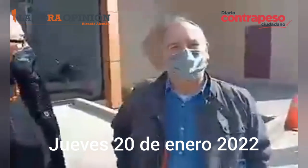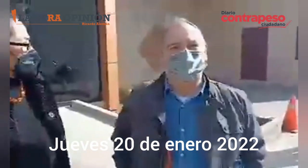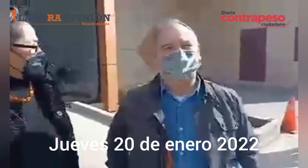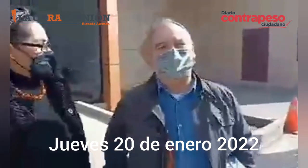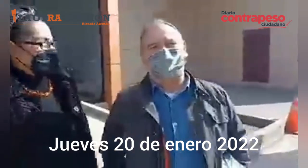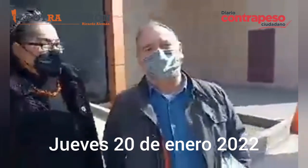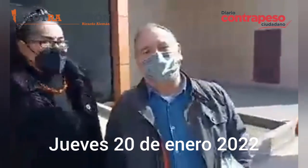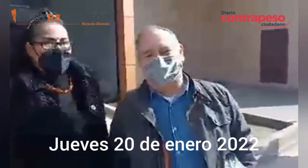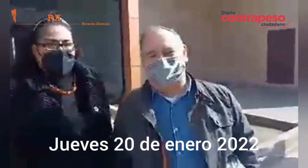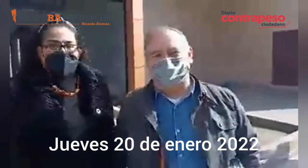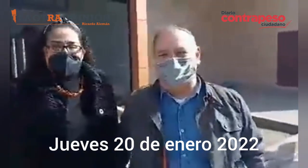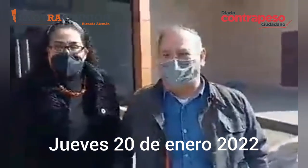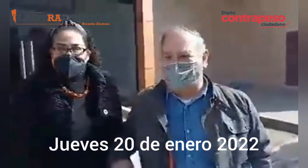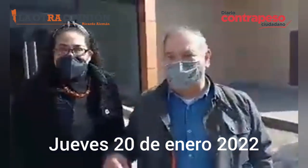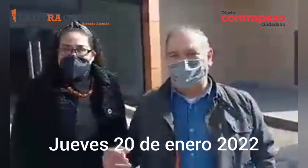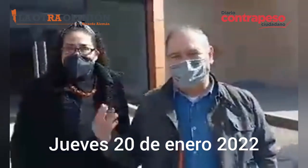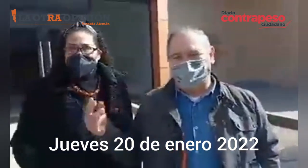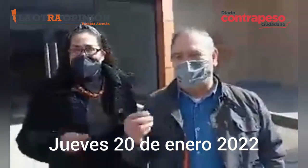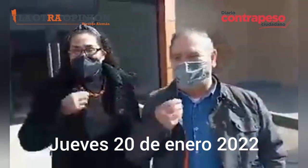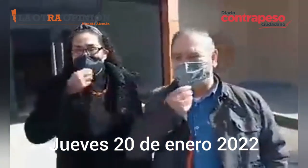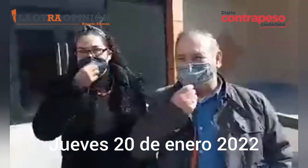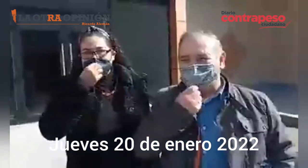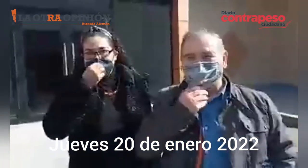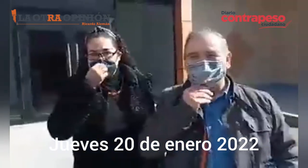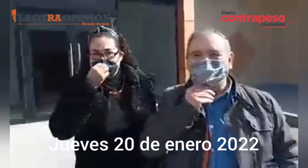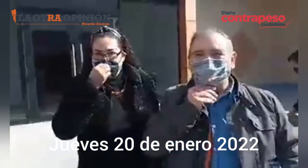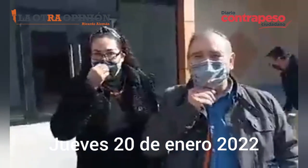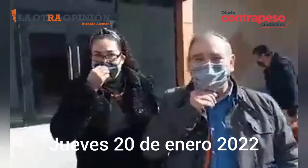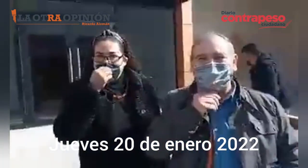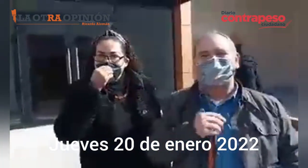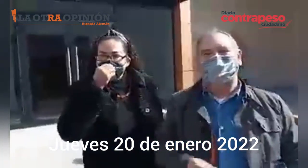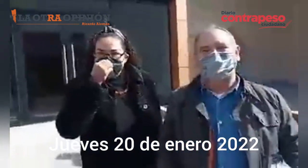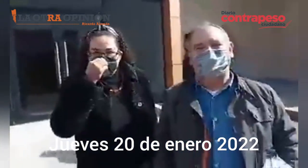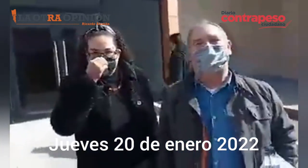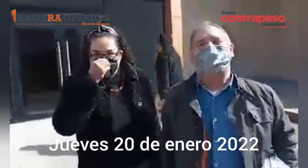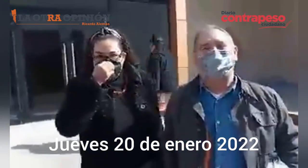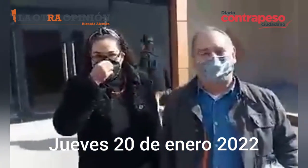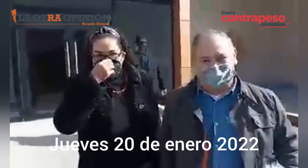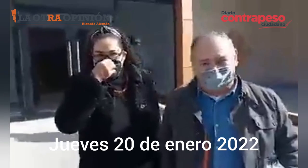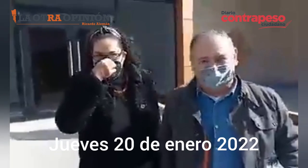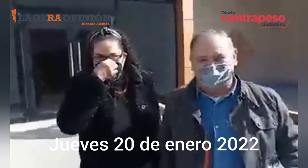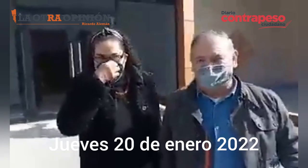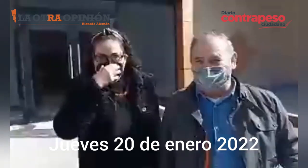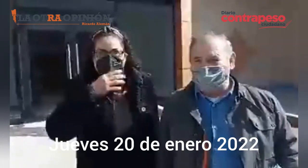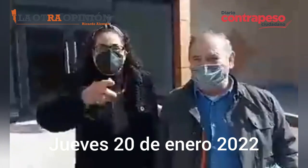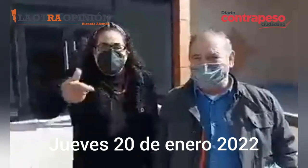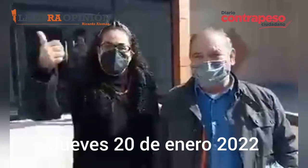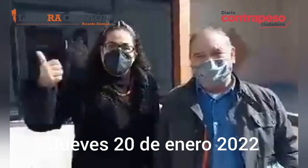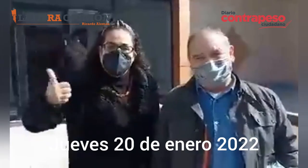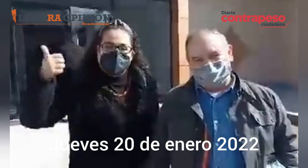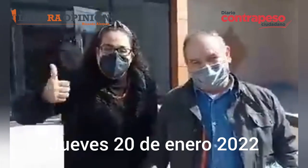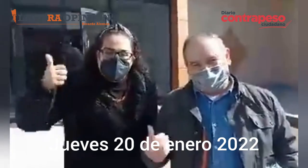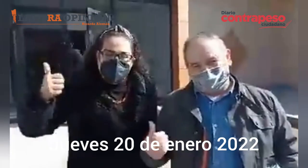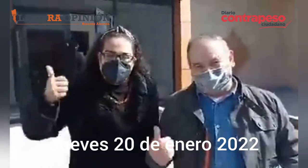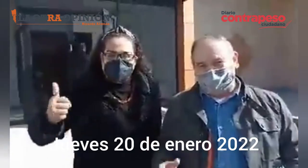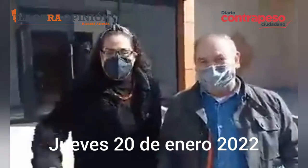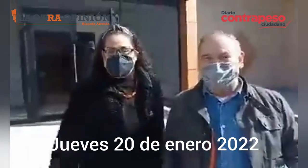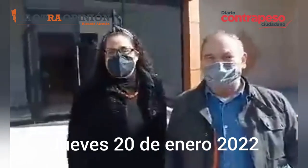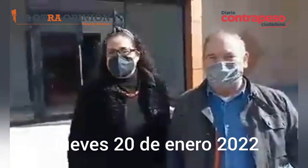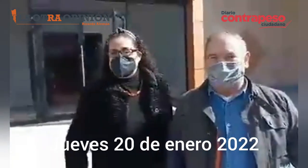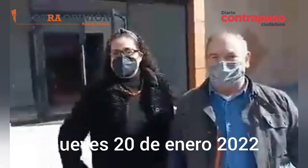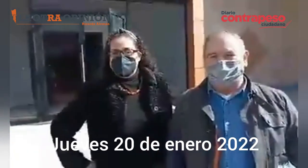hoy venimos a hacer un requerimiento de pago al ingeniero Jaime Bonilla Valdés. Que sabemos que aquí está en su